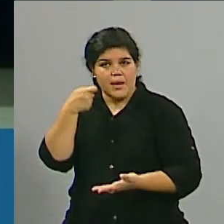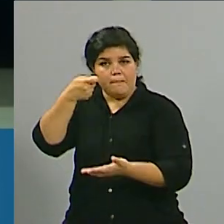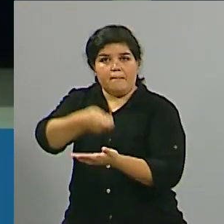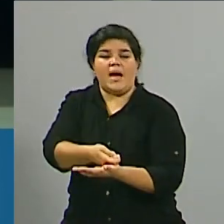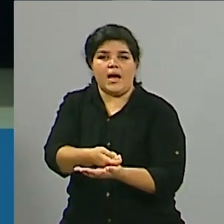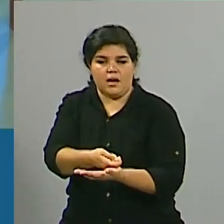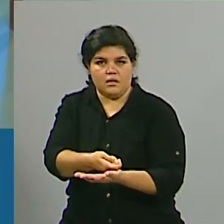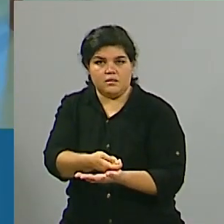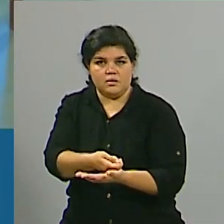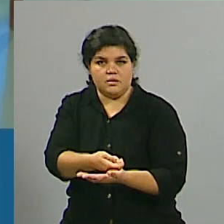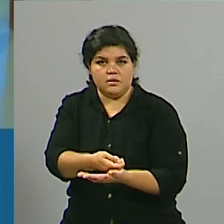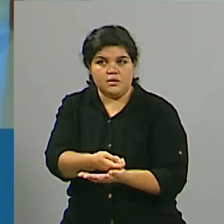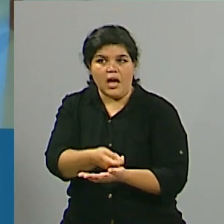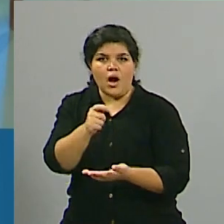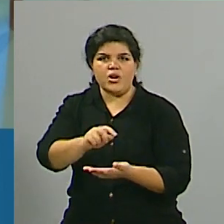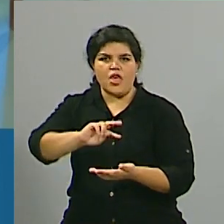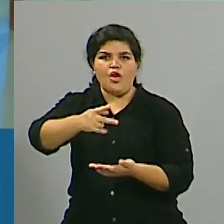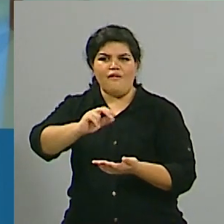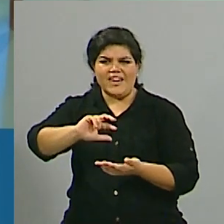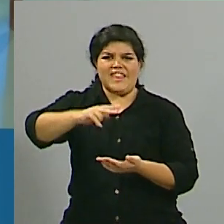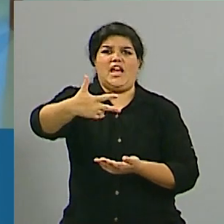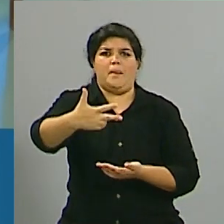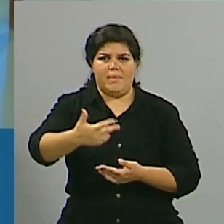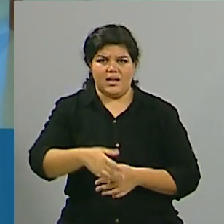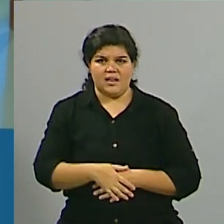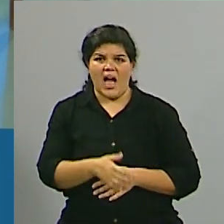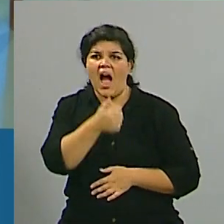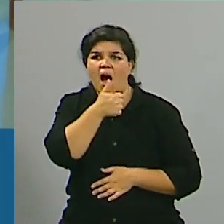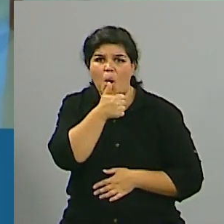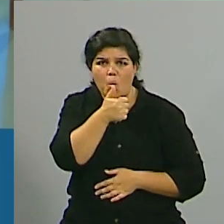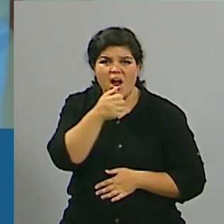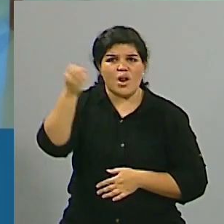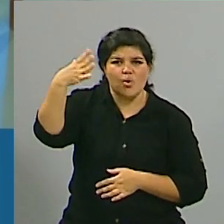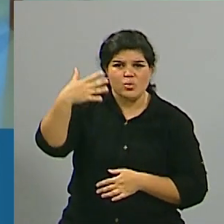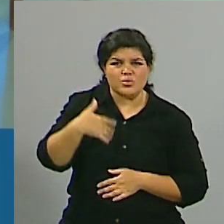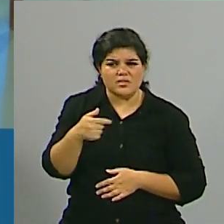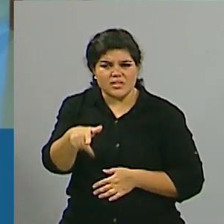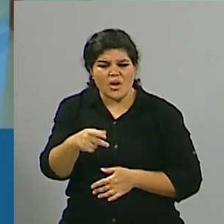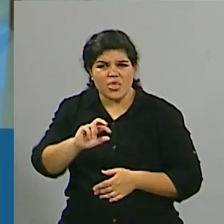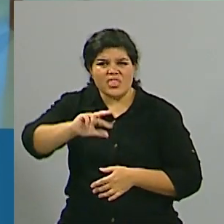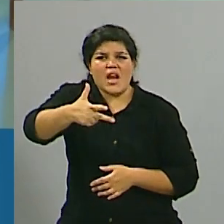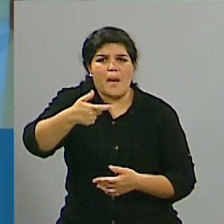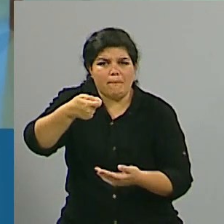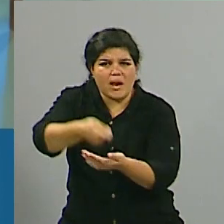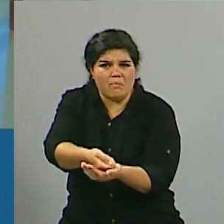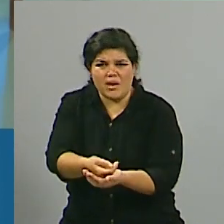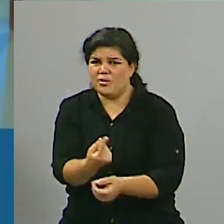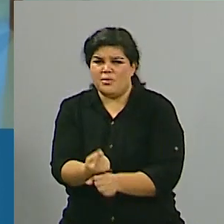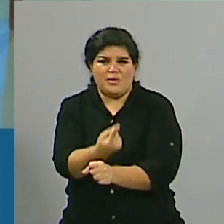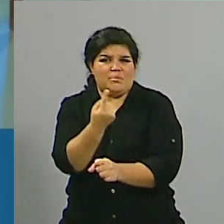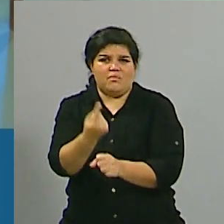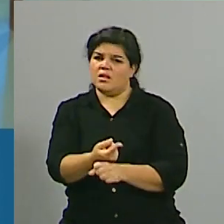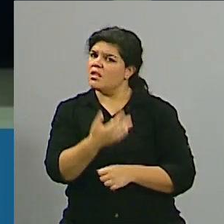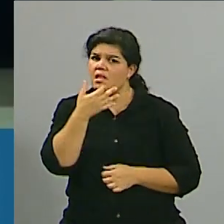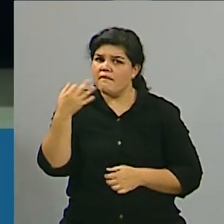hacer para pagar el doble o el triple de una tarifa de un servicio tan necesario como es la agua y la luz hoy en día. Claro. Entonces, planteémoslo y seamos